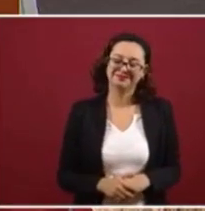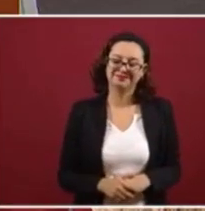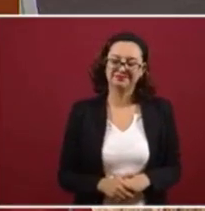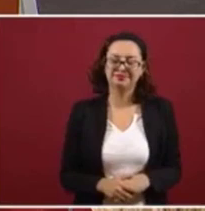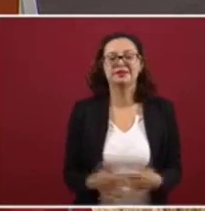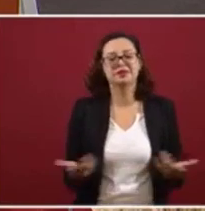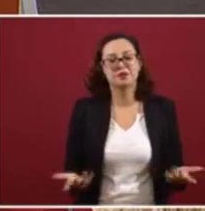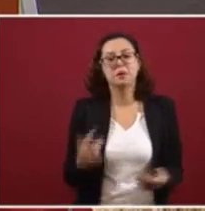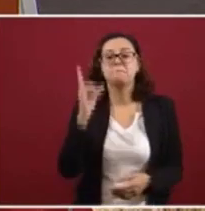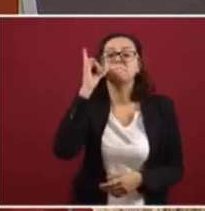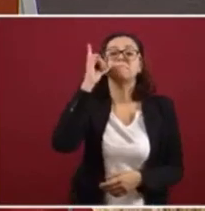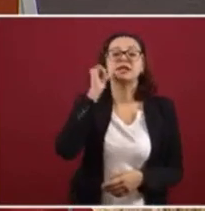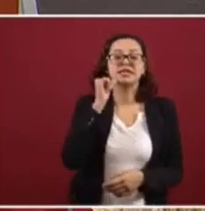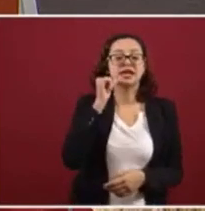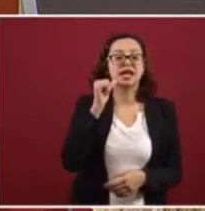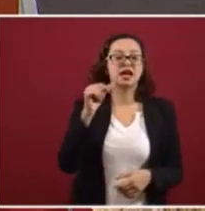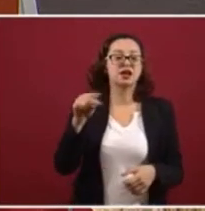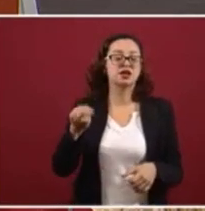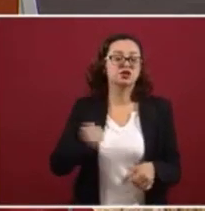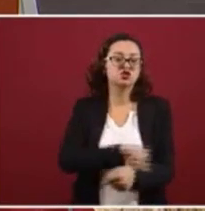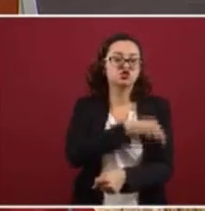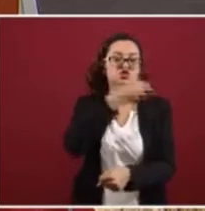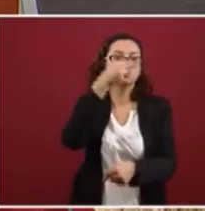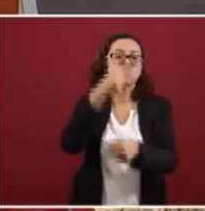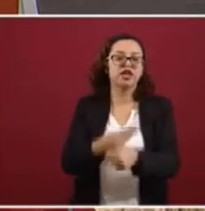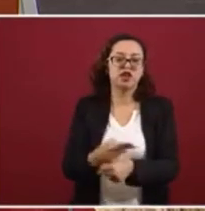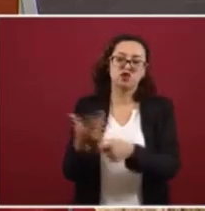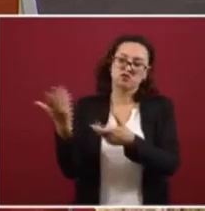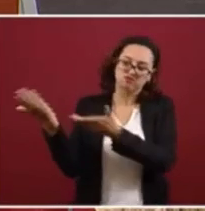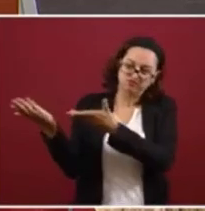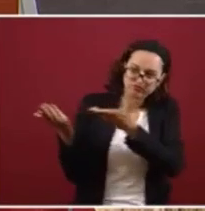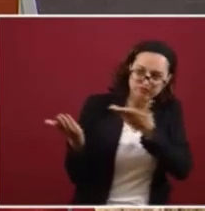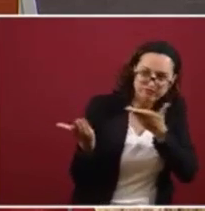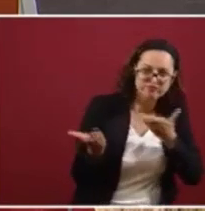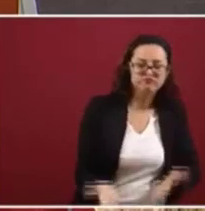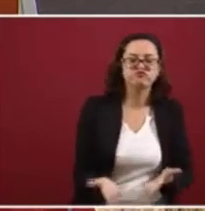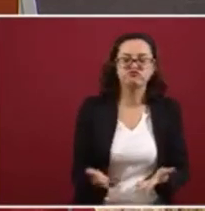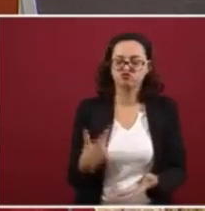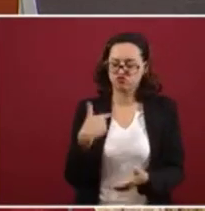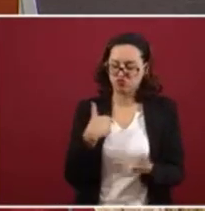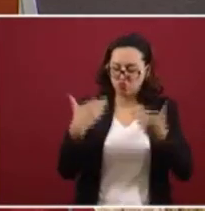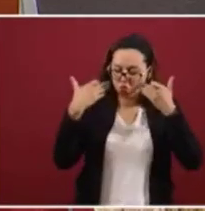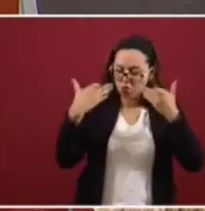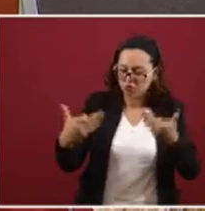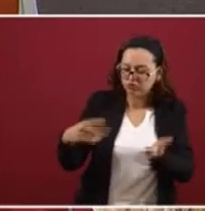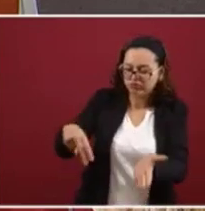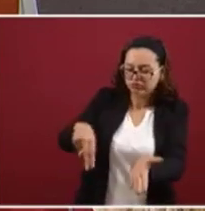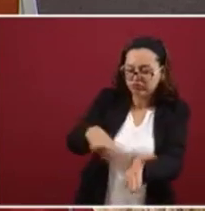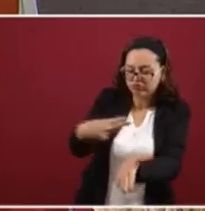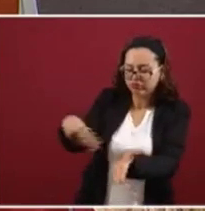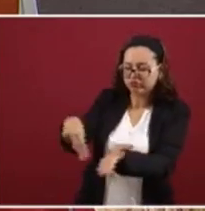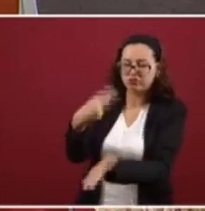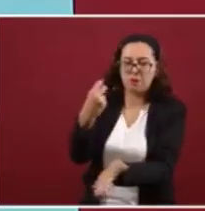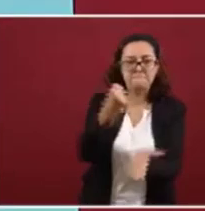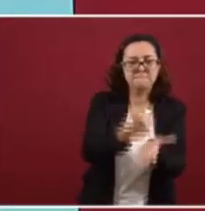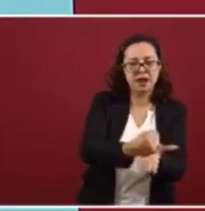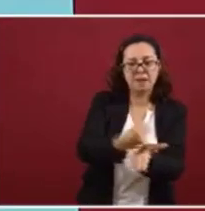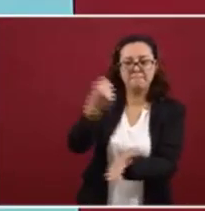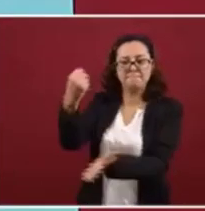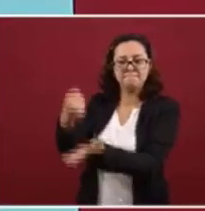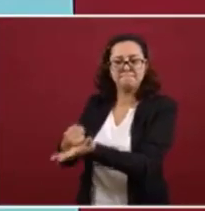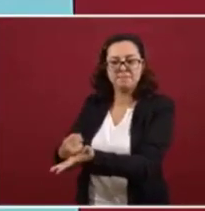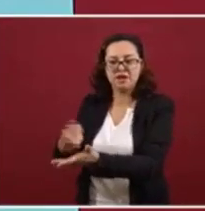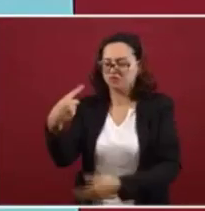público que venga aquí para que yo firme qué no soy